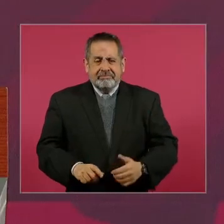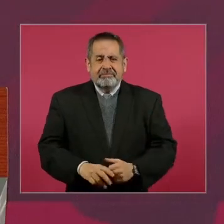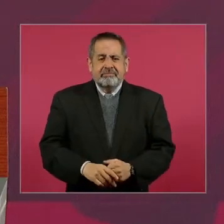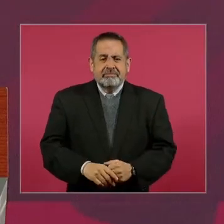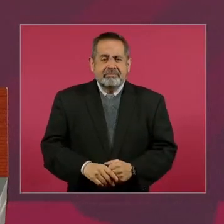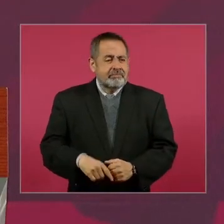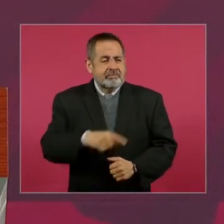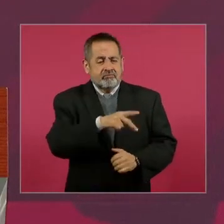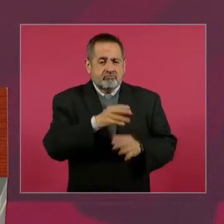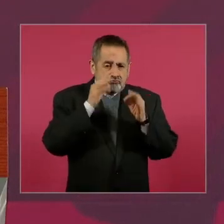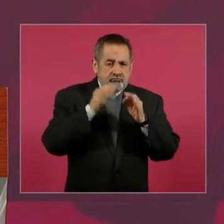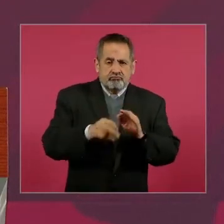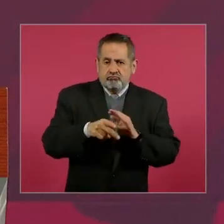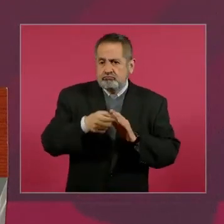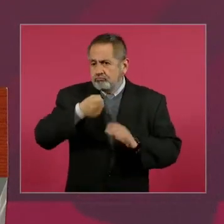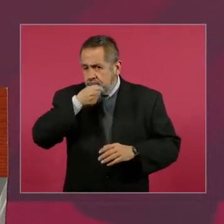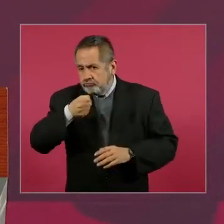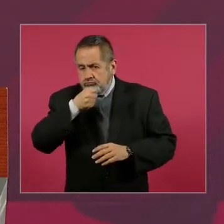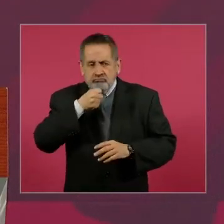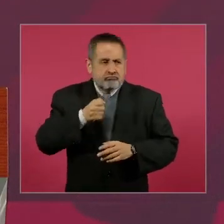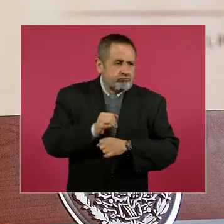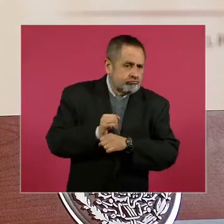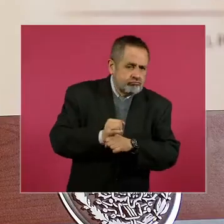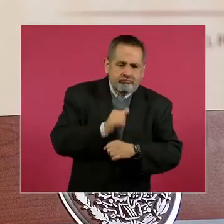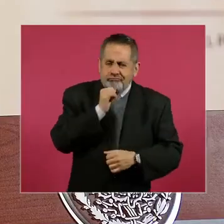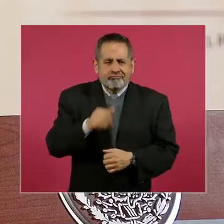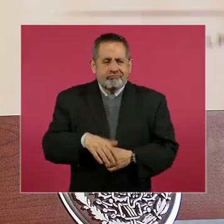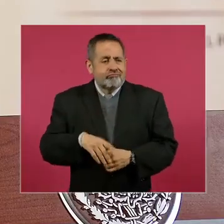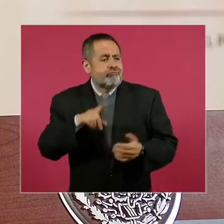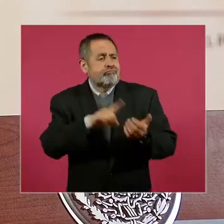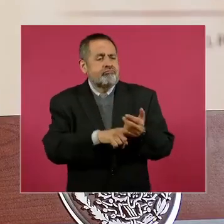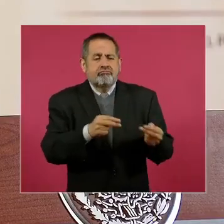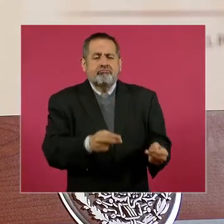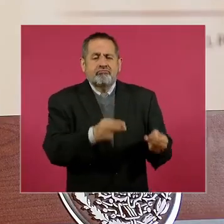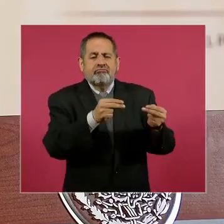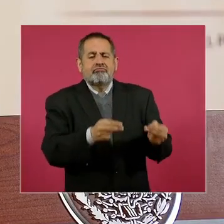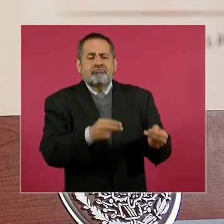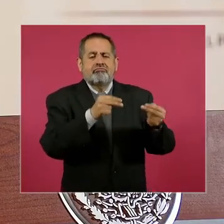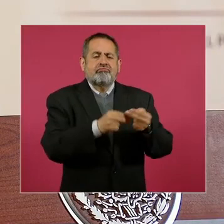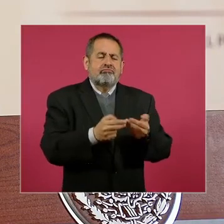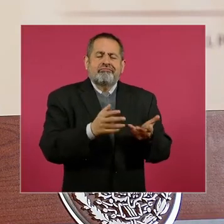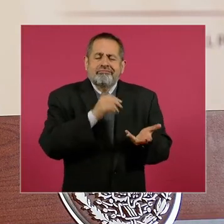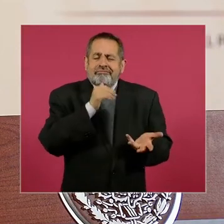no son periodistas, son empresarios,